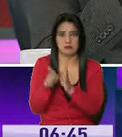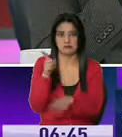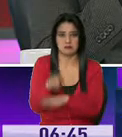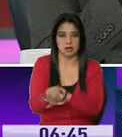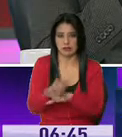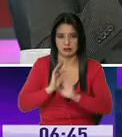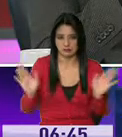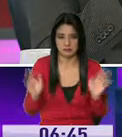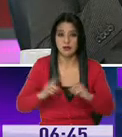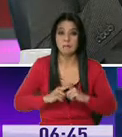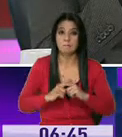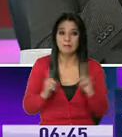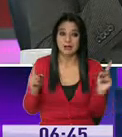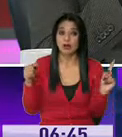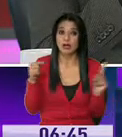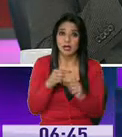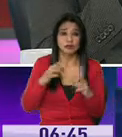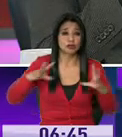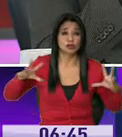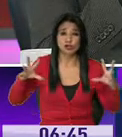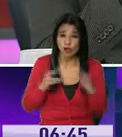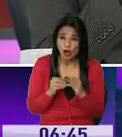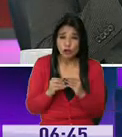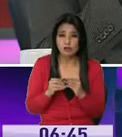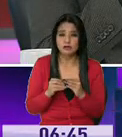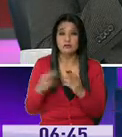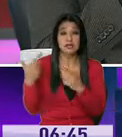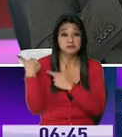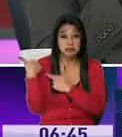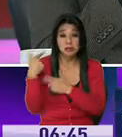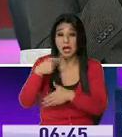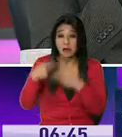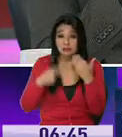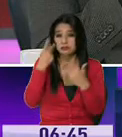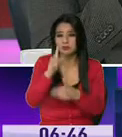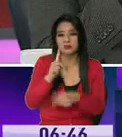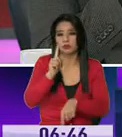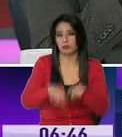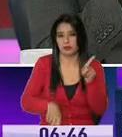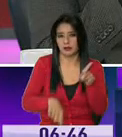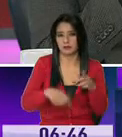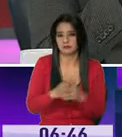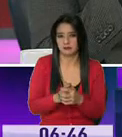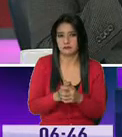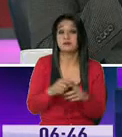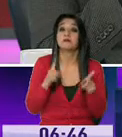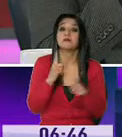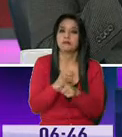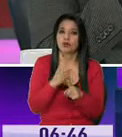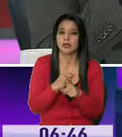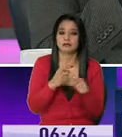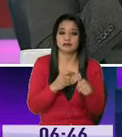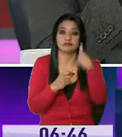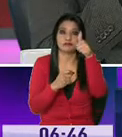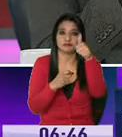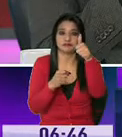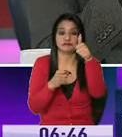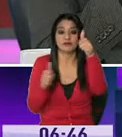y revise directamente de primera mano todo el expediente, el proceso de contratación de estas